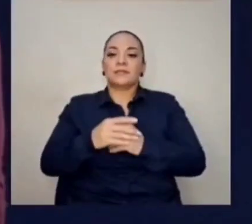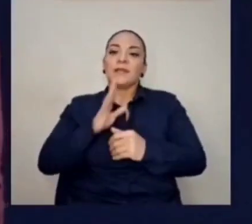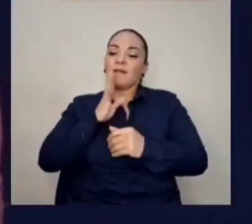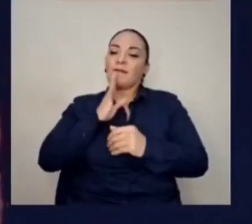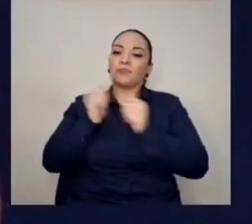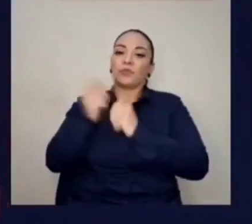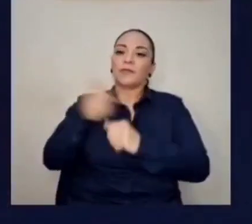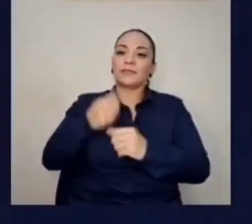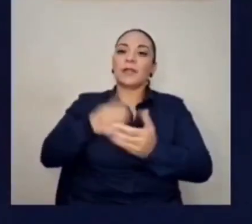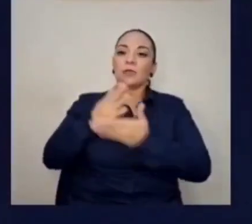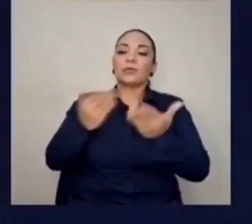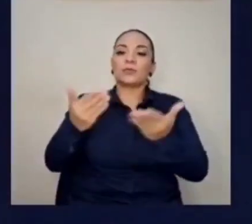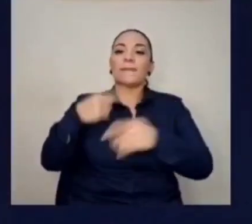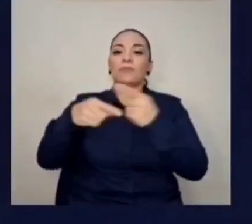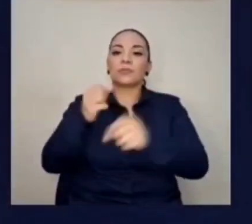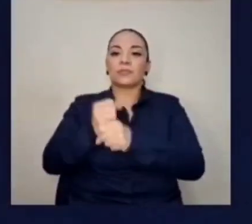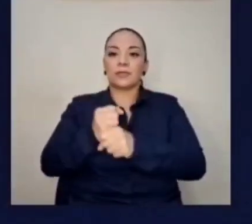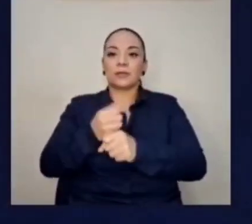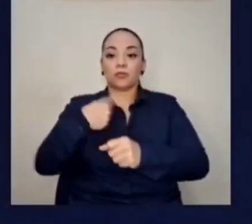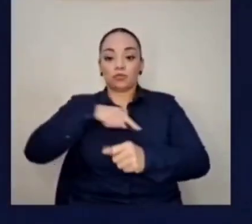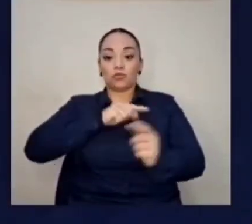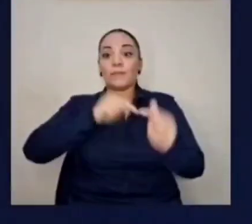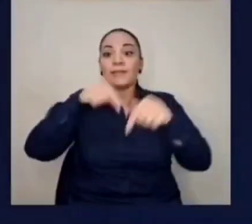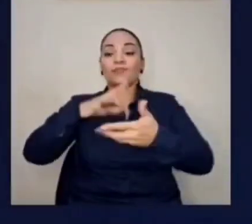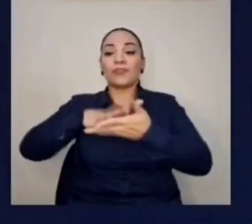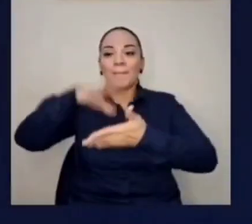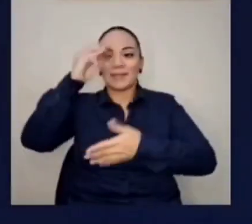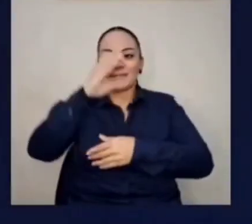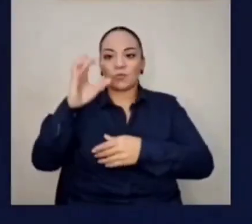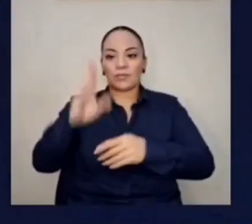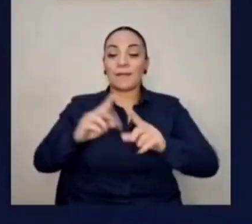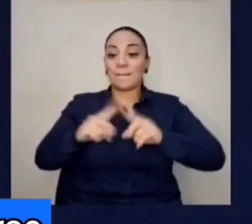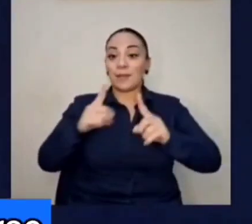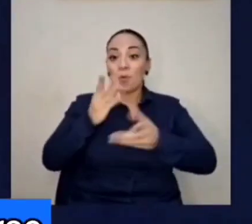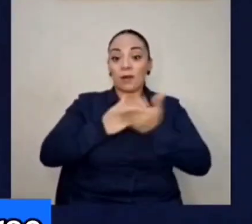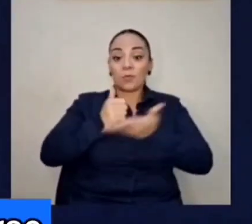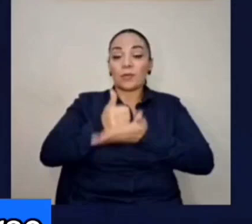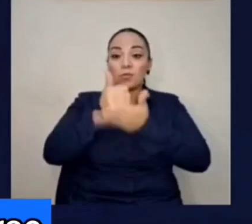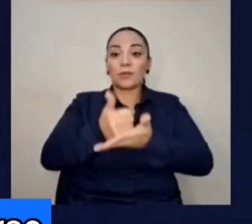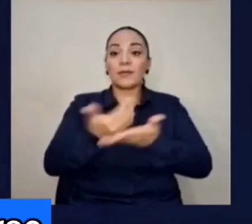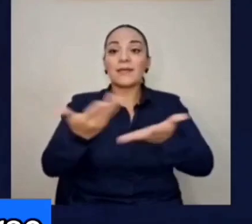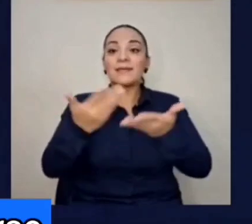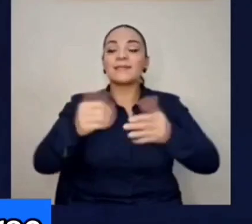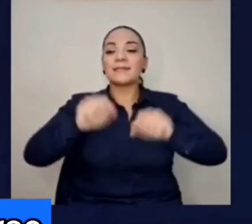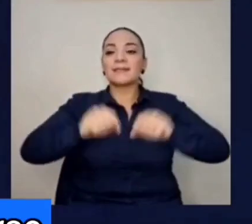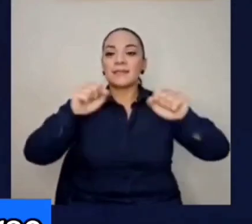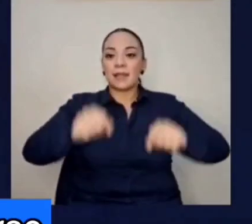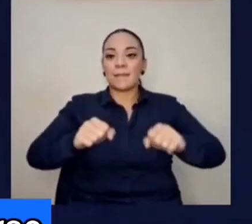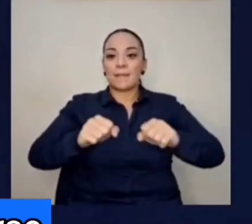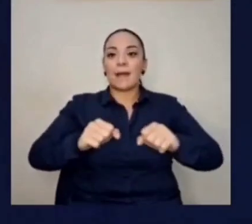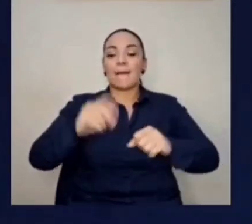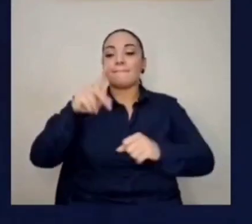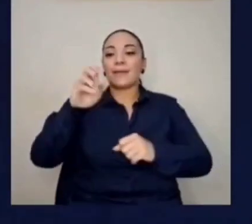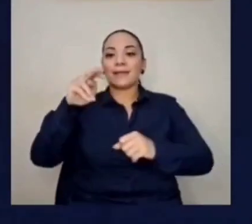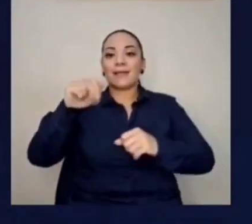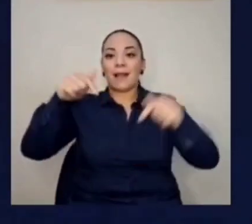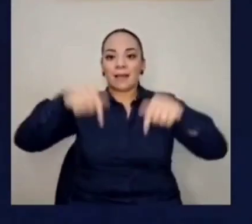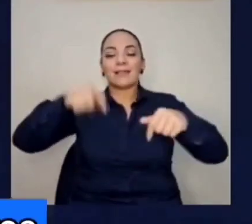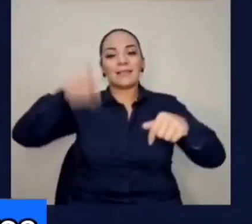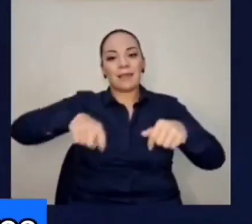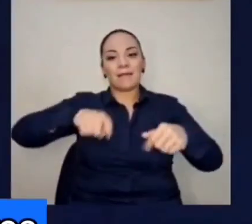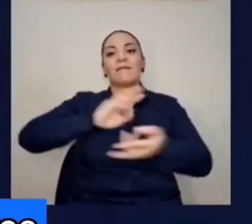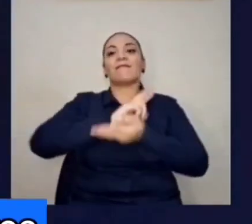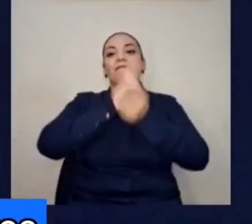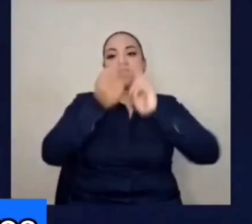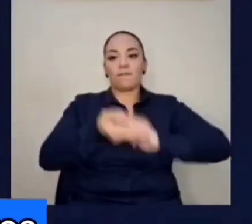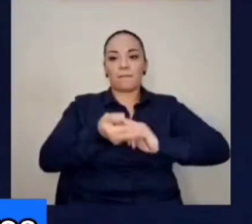algunas cosas que vamos a hacer, que hemos venido a aprender. Pero si en algo podemos ayudar es que el sistema penal debe reformarse. Y si